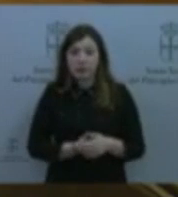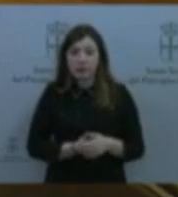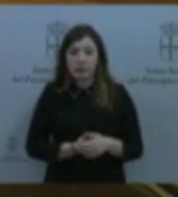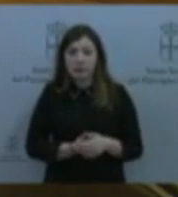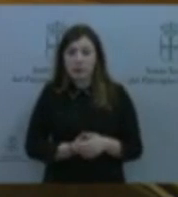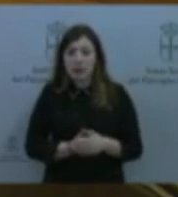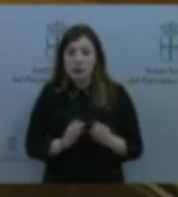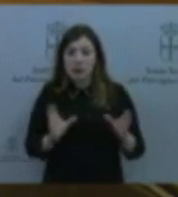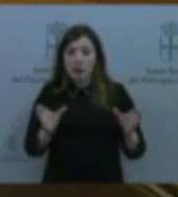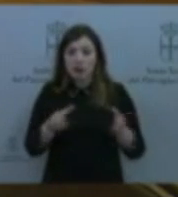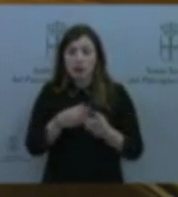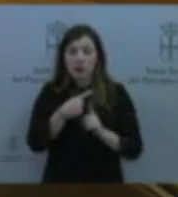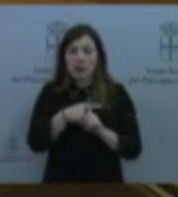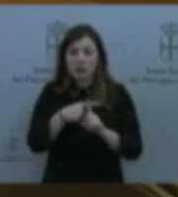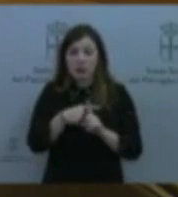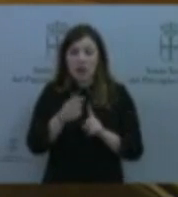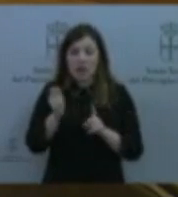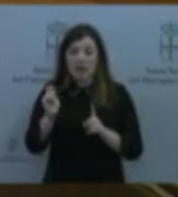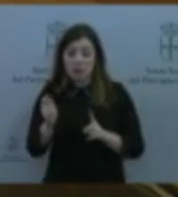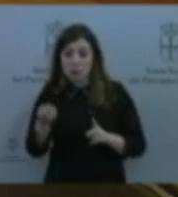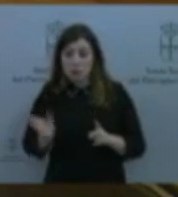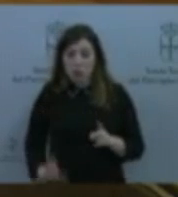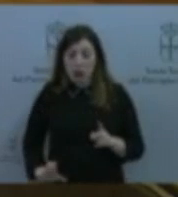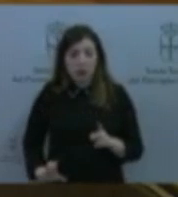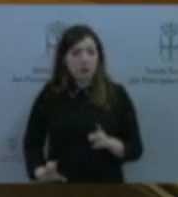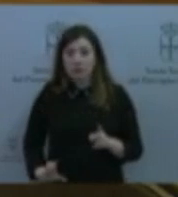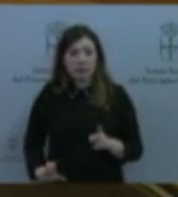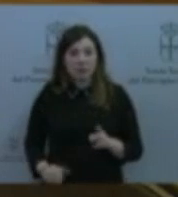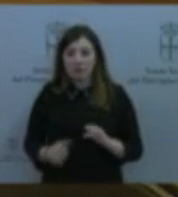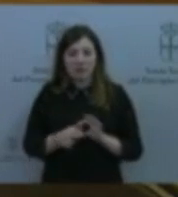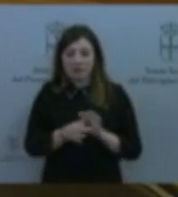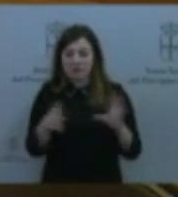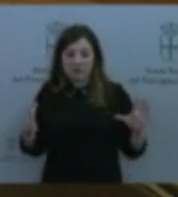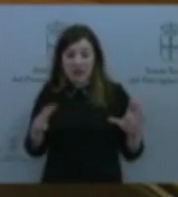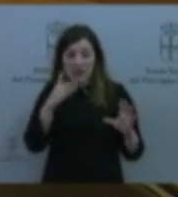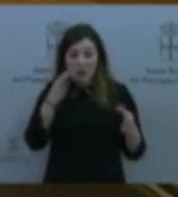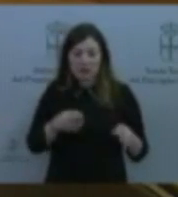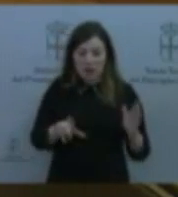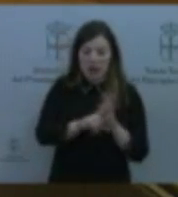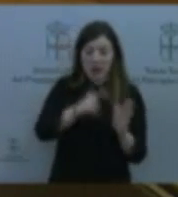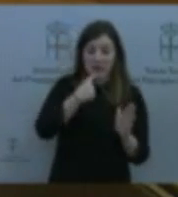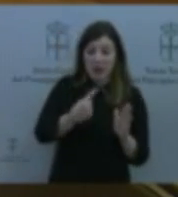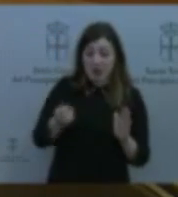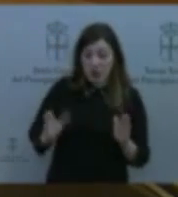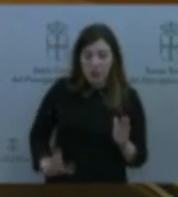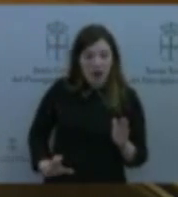lo que legalmente está reconocido y con la dignidad del trabajo que desempeñen, ¿no? Los técnicos medios